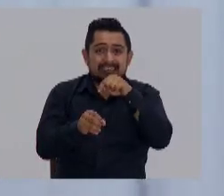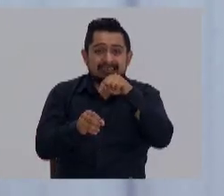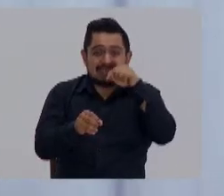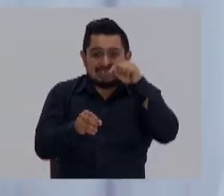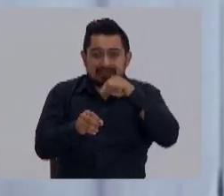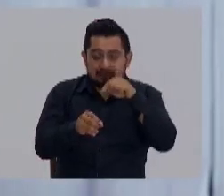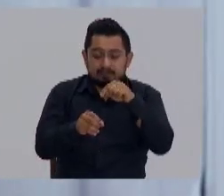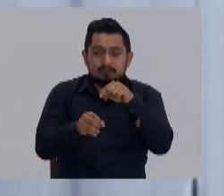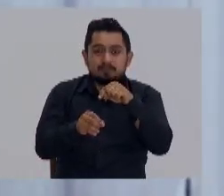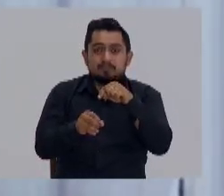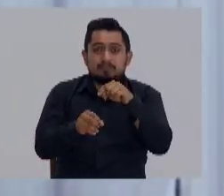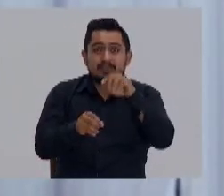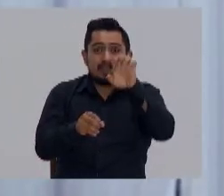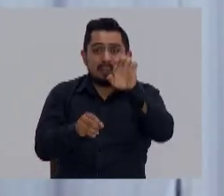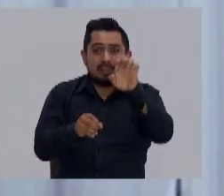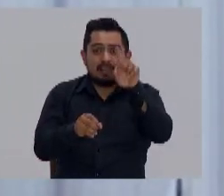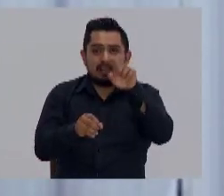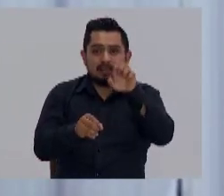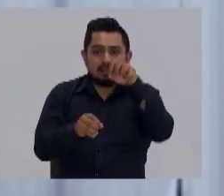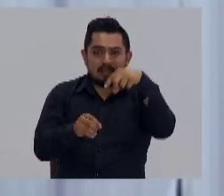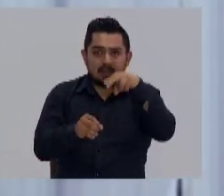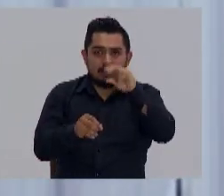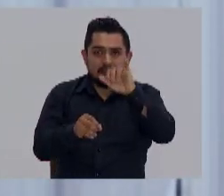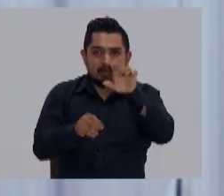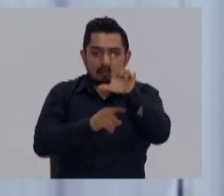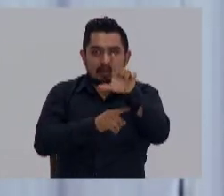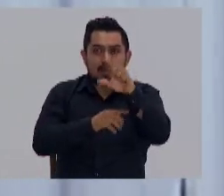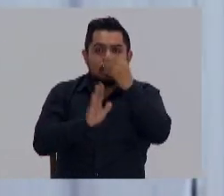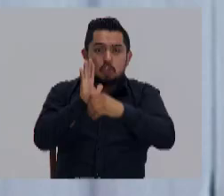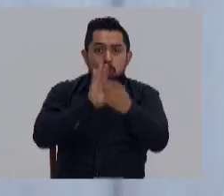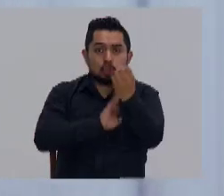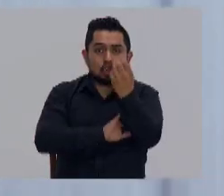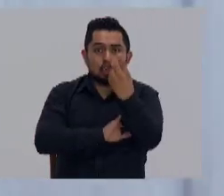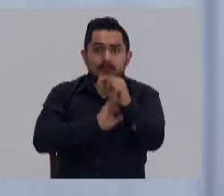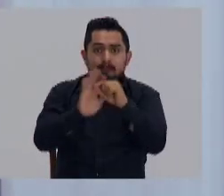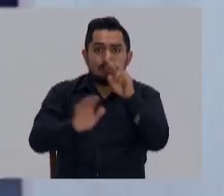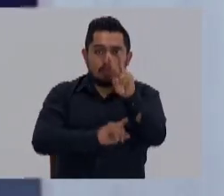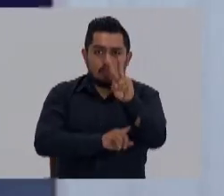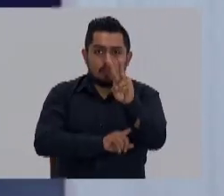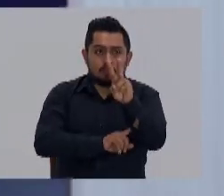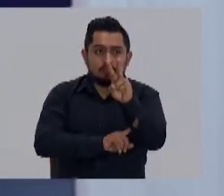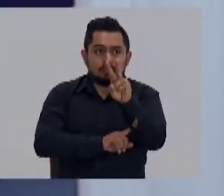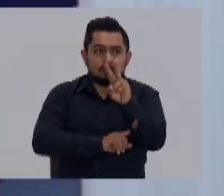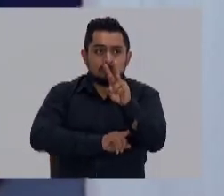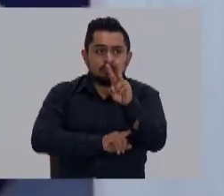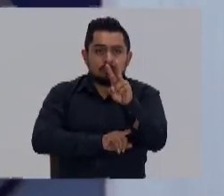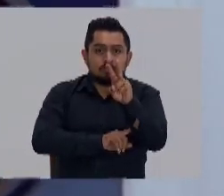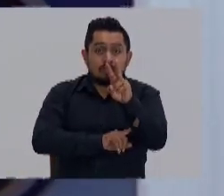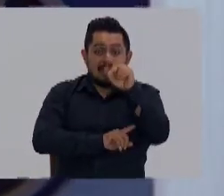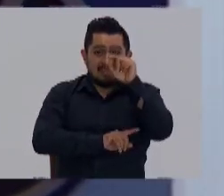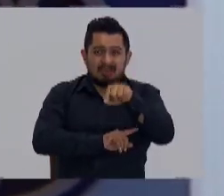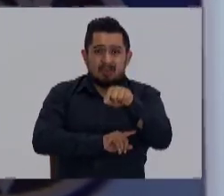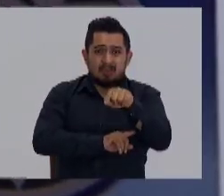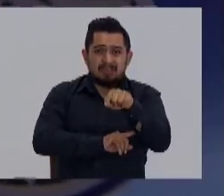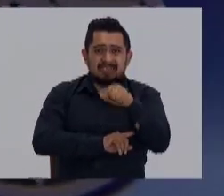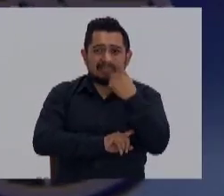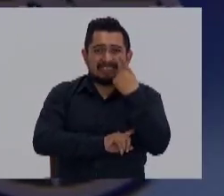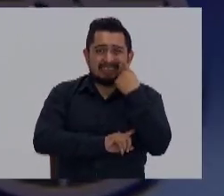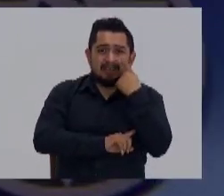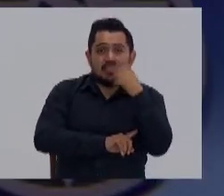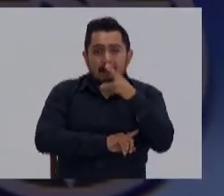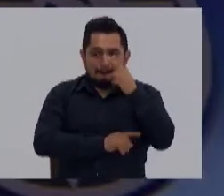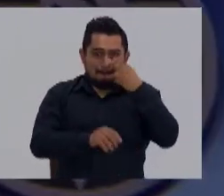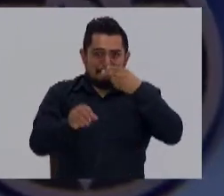capítulo 12, versículo 2. Ezequiel 12, 2. Y resulta que a la hora que entra